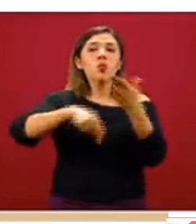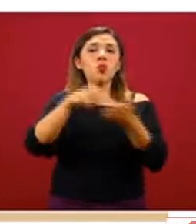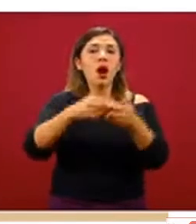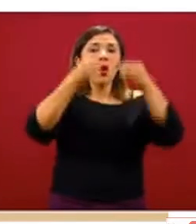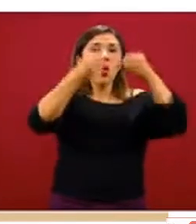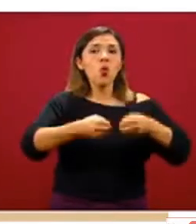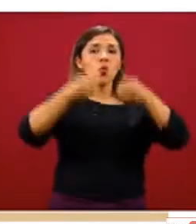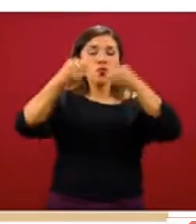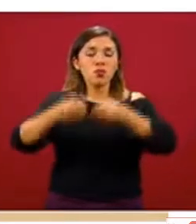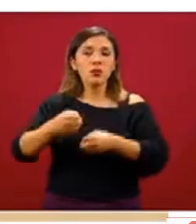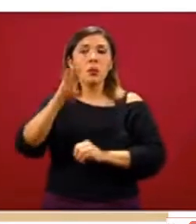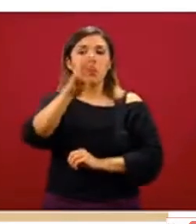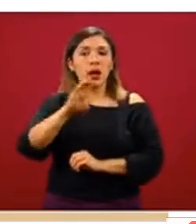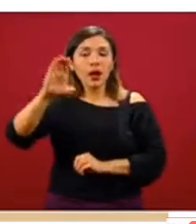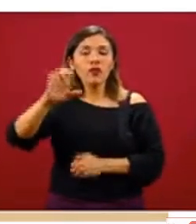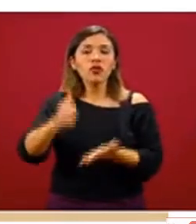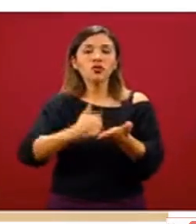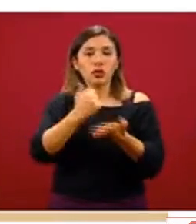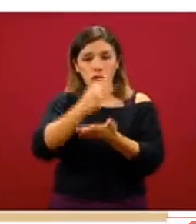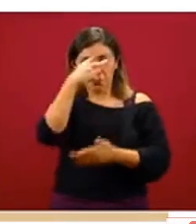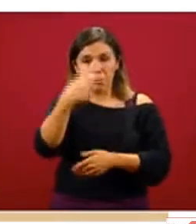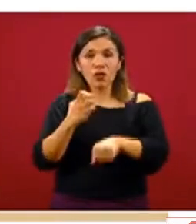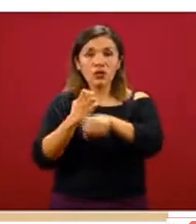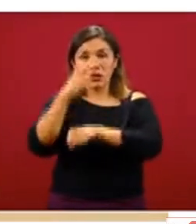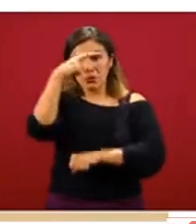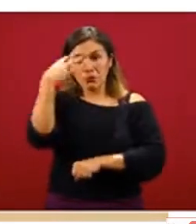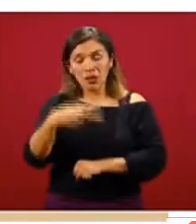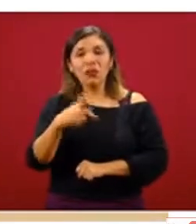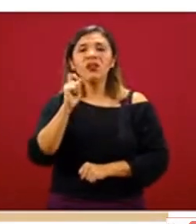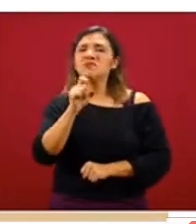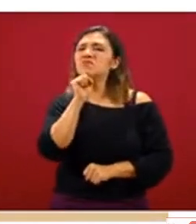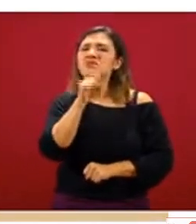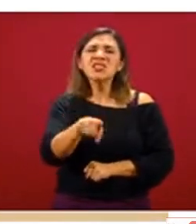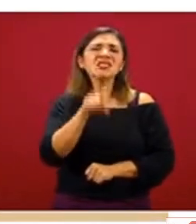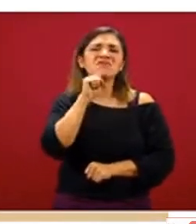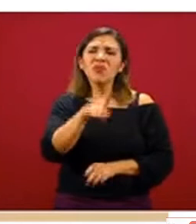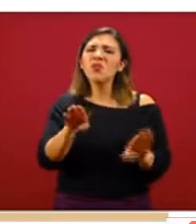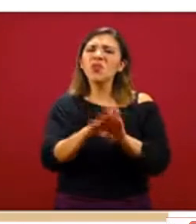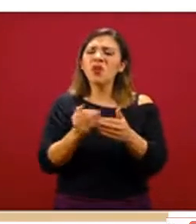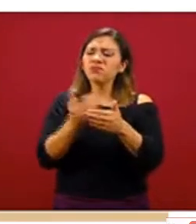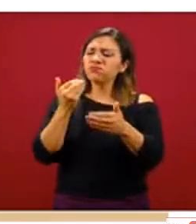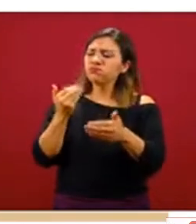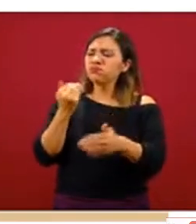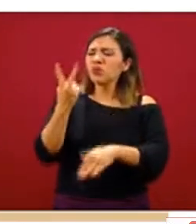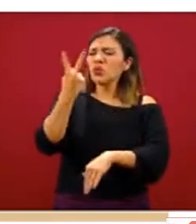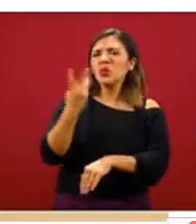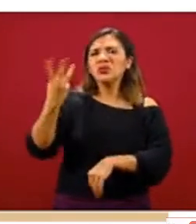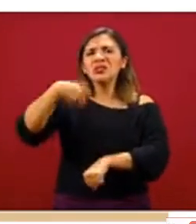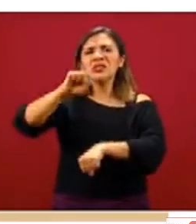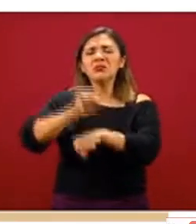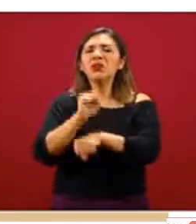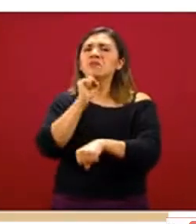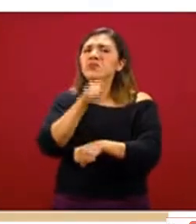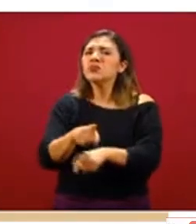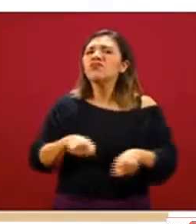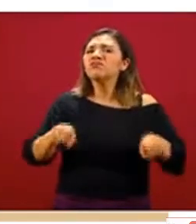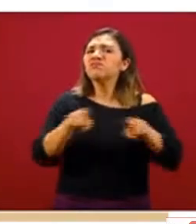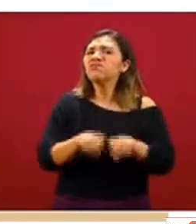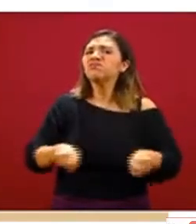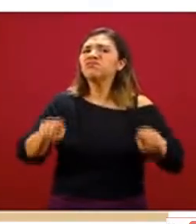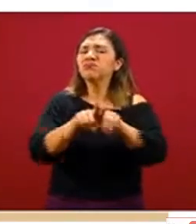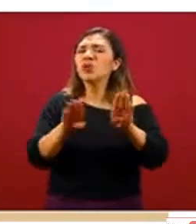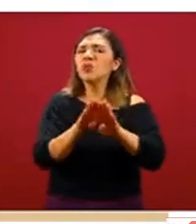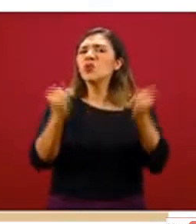ocupación juntas: Baja California, Ciudad de México, Estado de México, que han sido además las entidades que en las últimas 2-3 semanas han mantenido